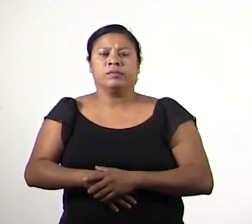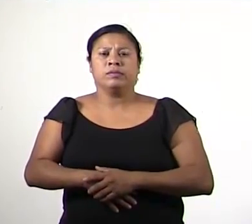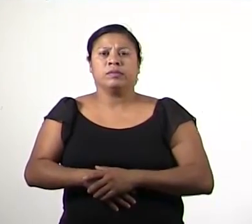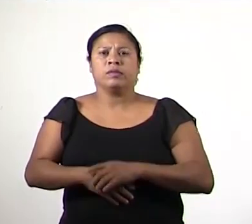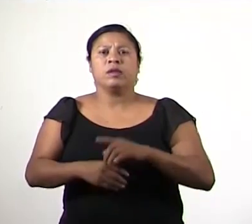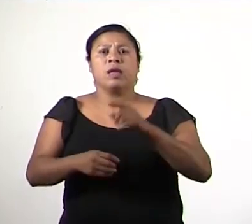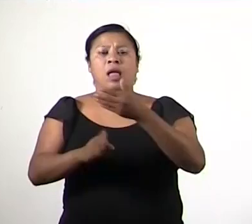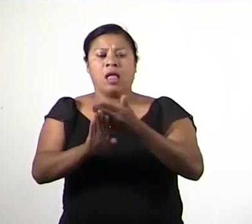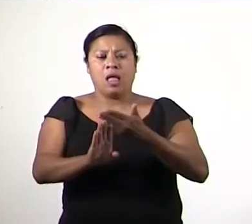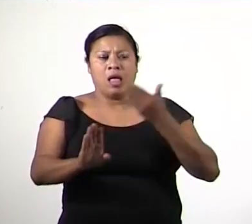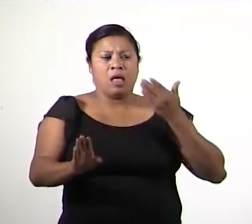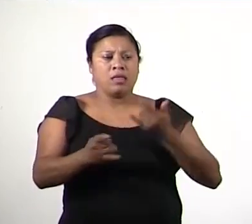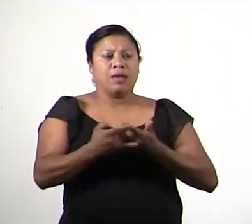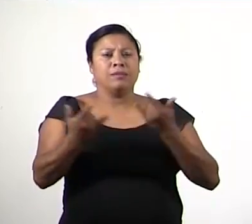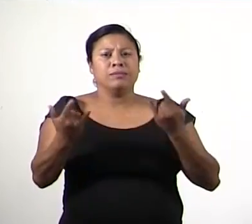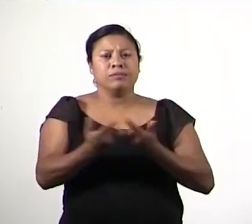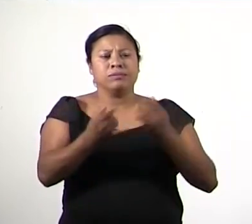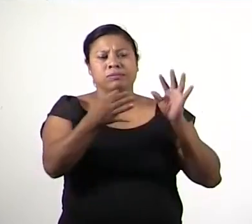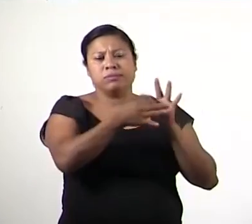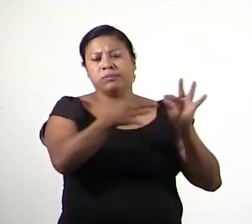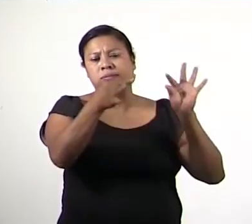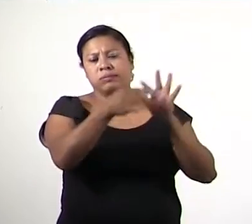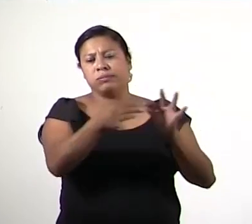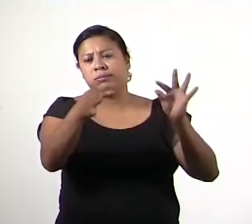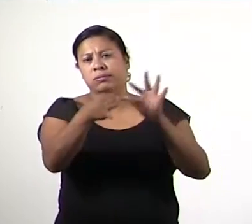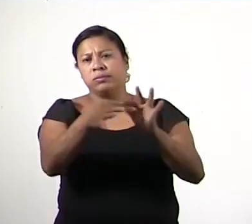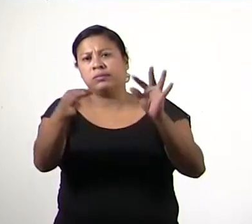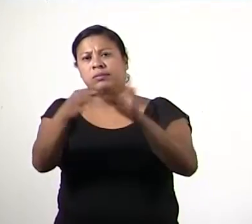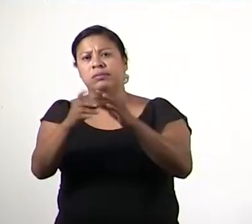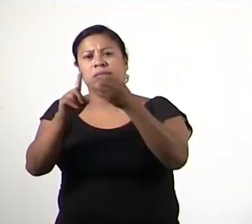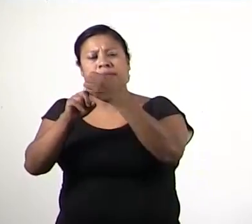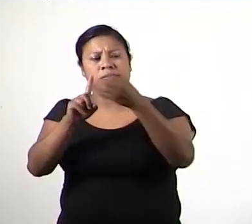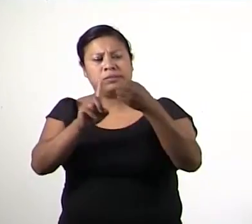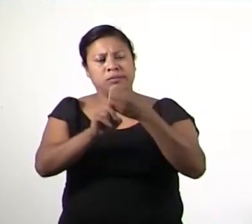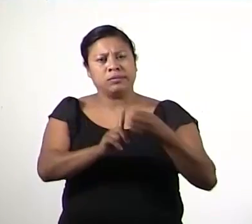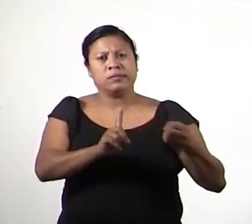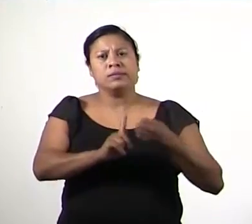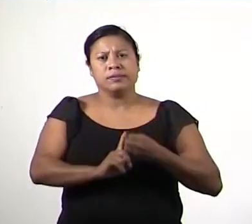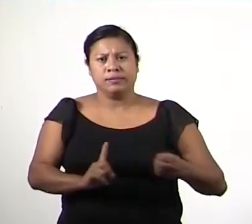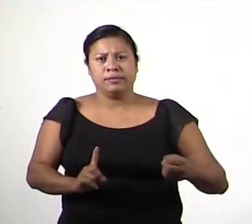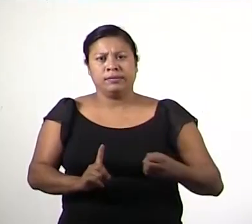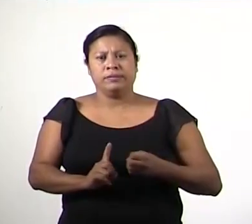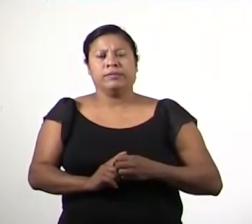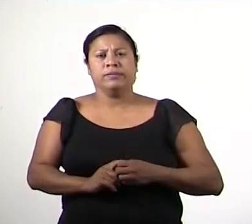la narración de los acontecimientos.